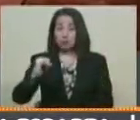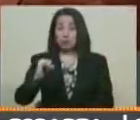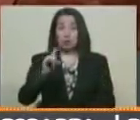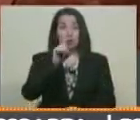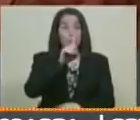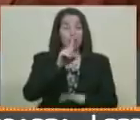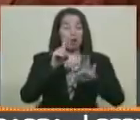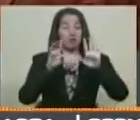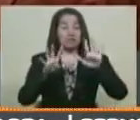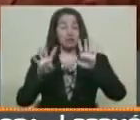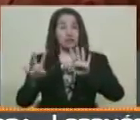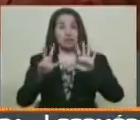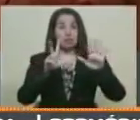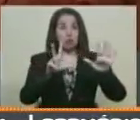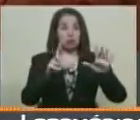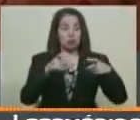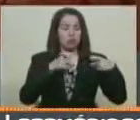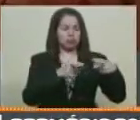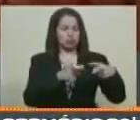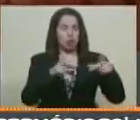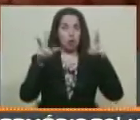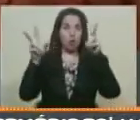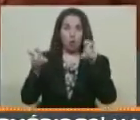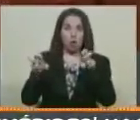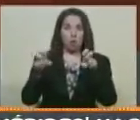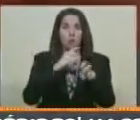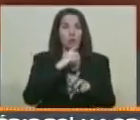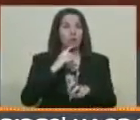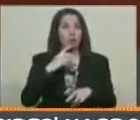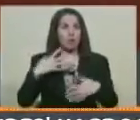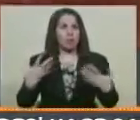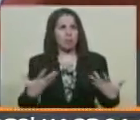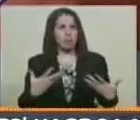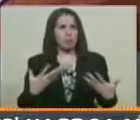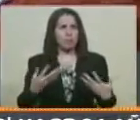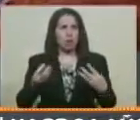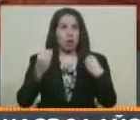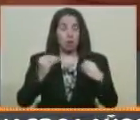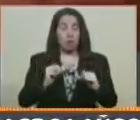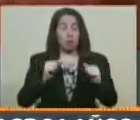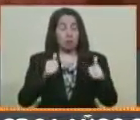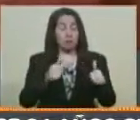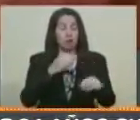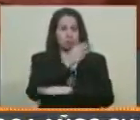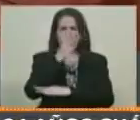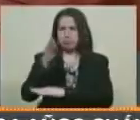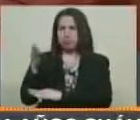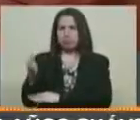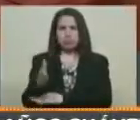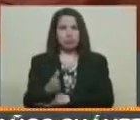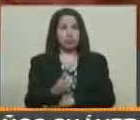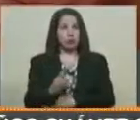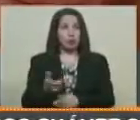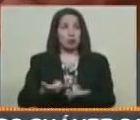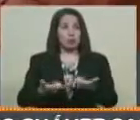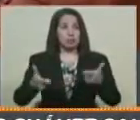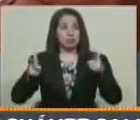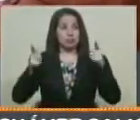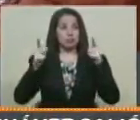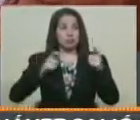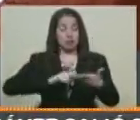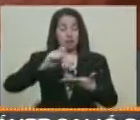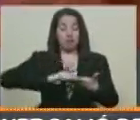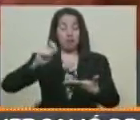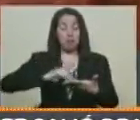entonces, lanzan su primer disco denominado Medieval, iniciando con estas giras, y que además una gira que le permitió la firma con